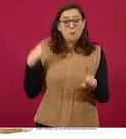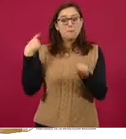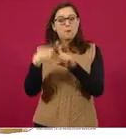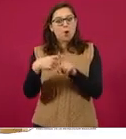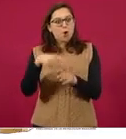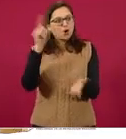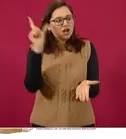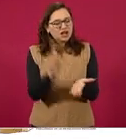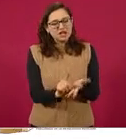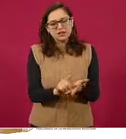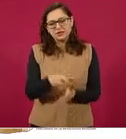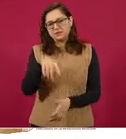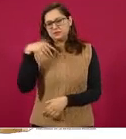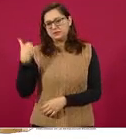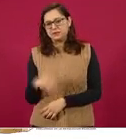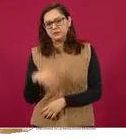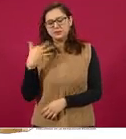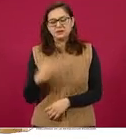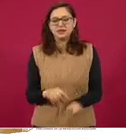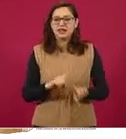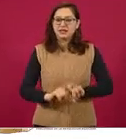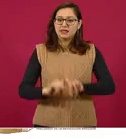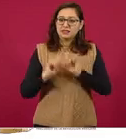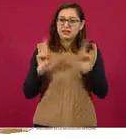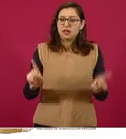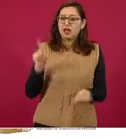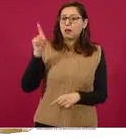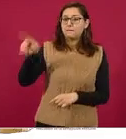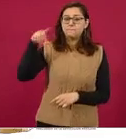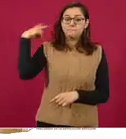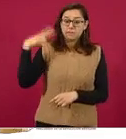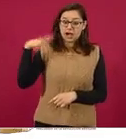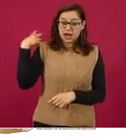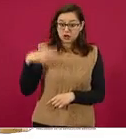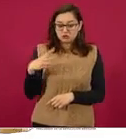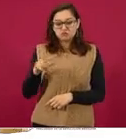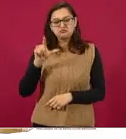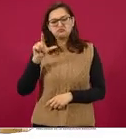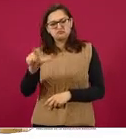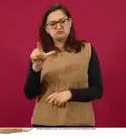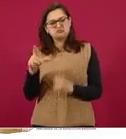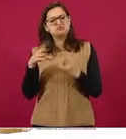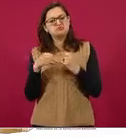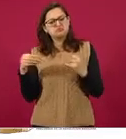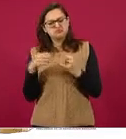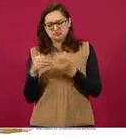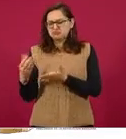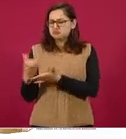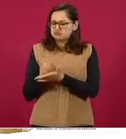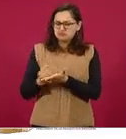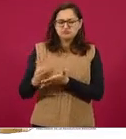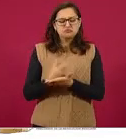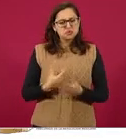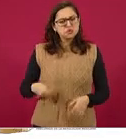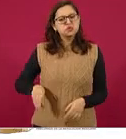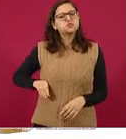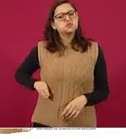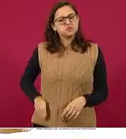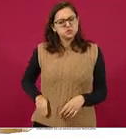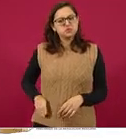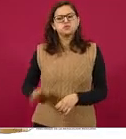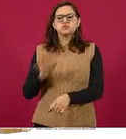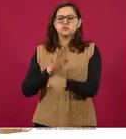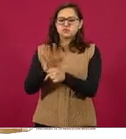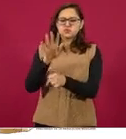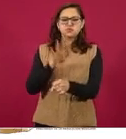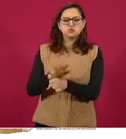que franquicia Pemex en Veracruz, con un margen de 17 centavos, tiene este combustible al